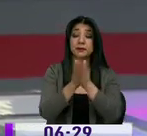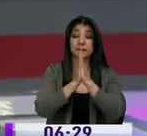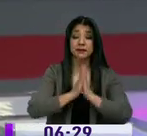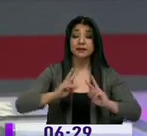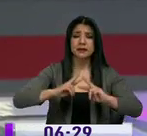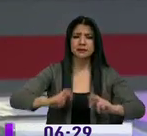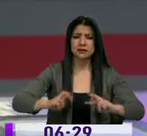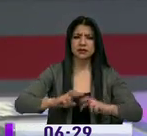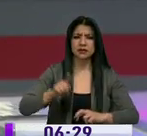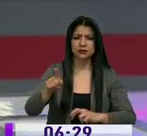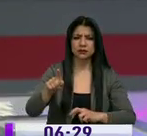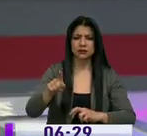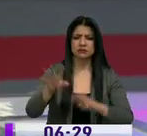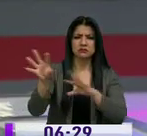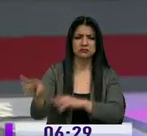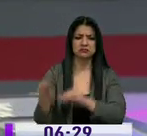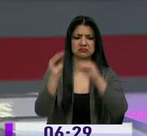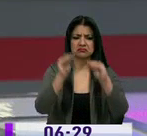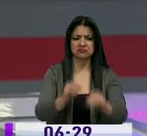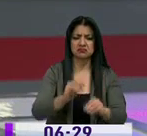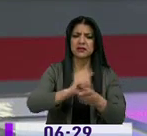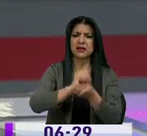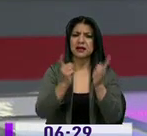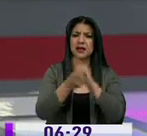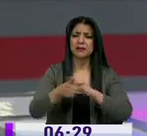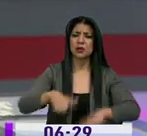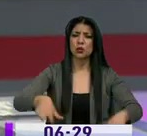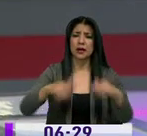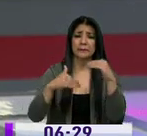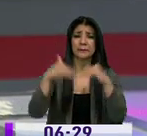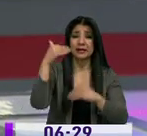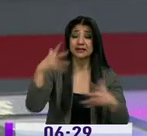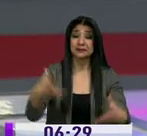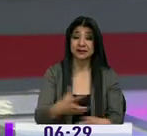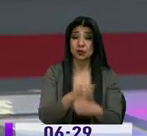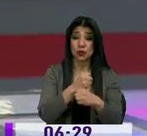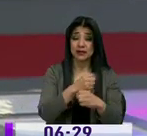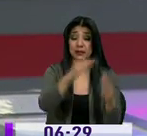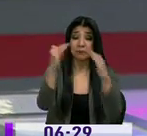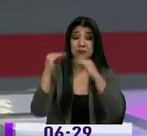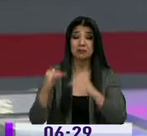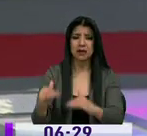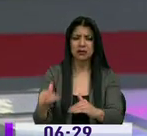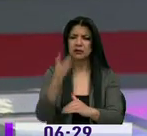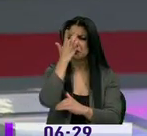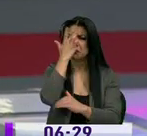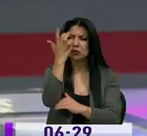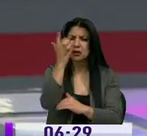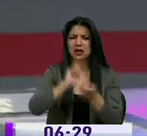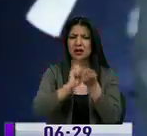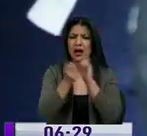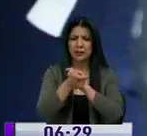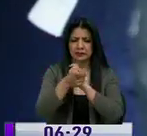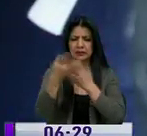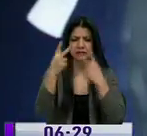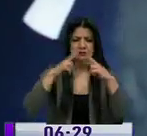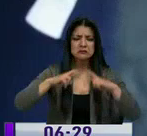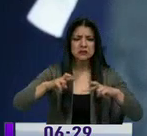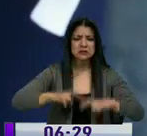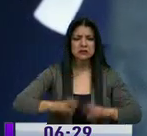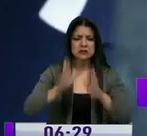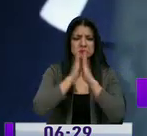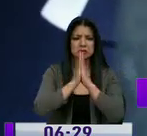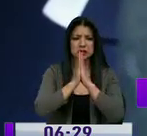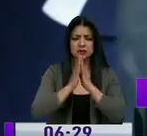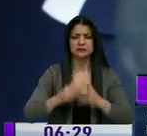porqué se los trasladó al pabellón de máximas de máxima al de mediana seguridad le pido tanto al gobierno nacional